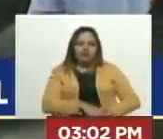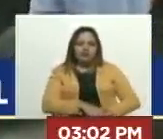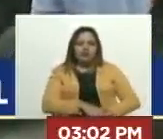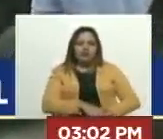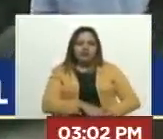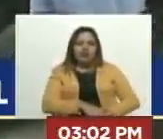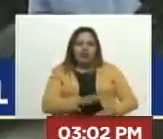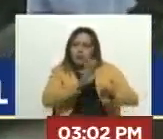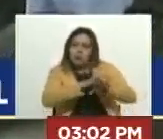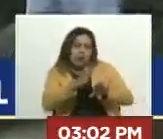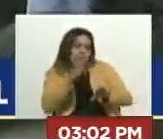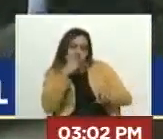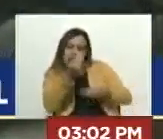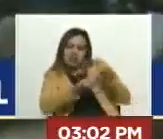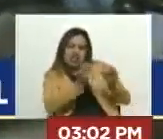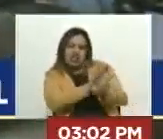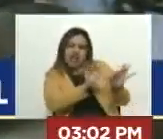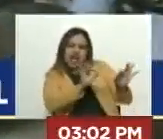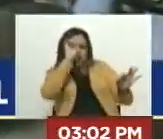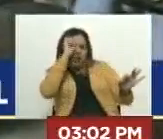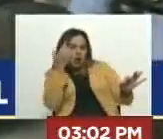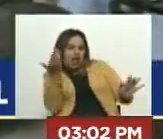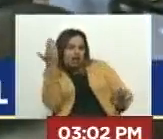¿Por qué no hacen nada por recordar esos días?